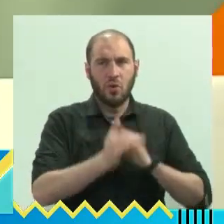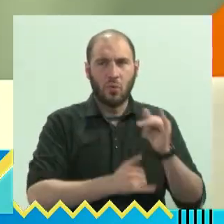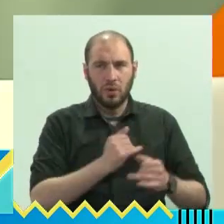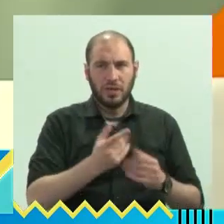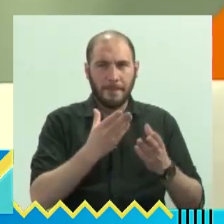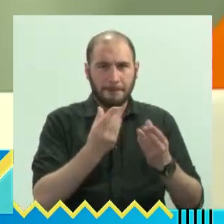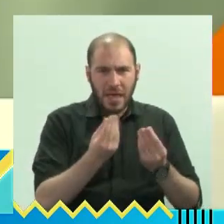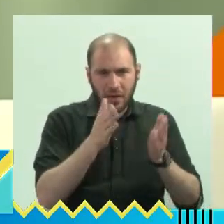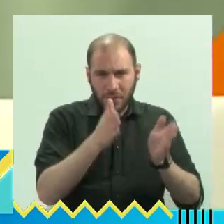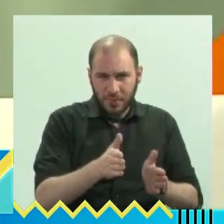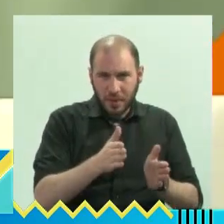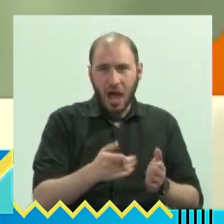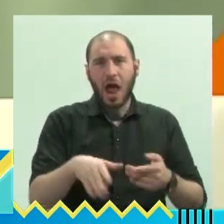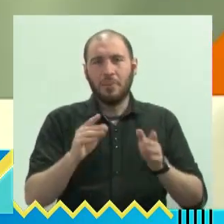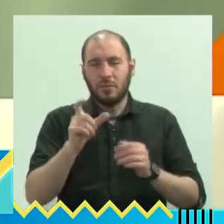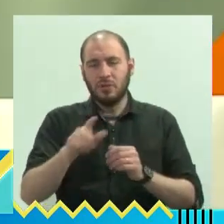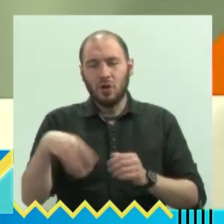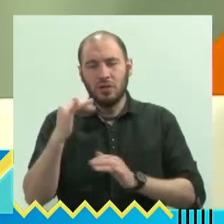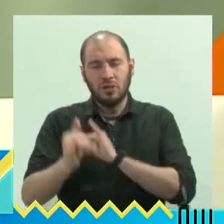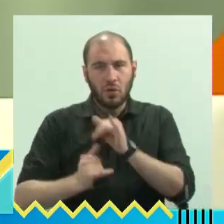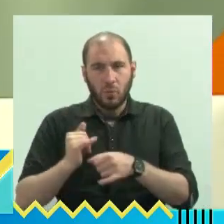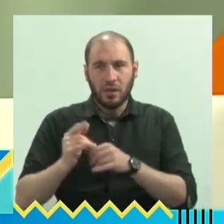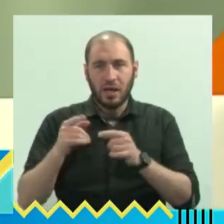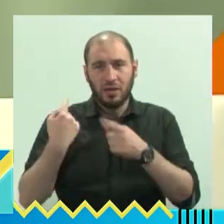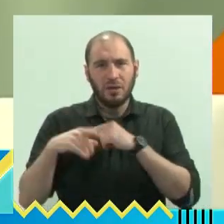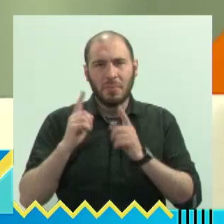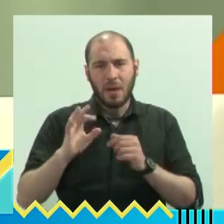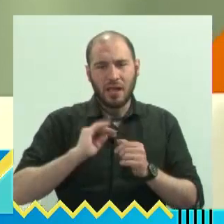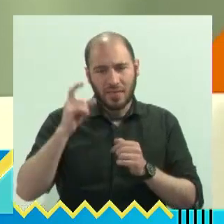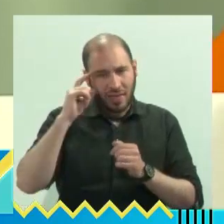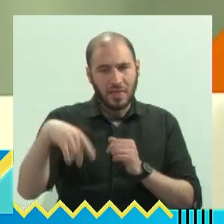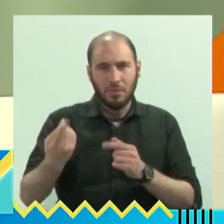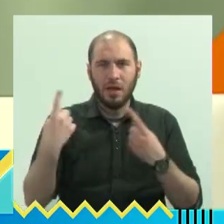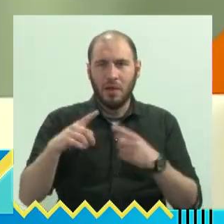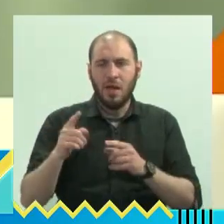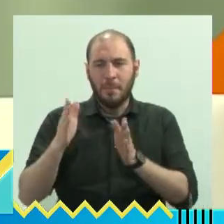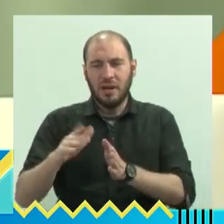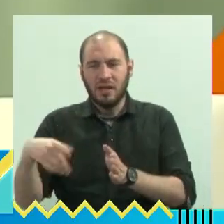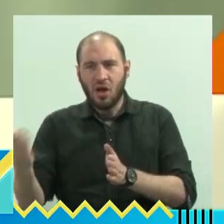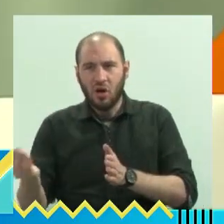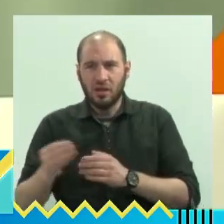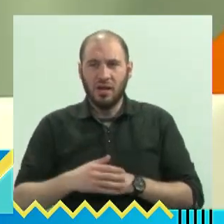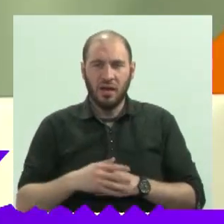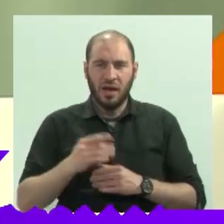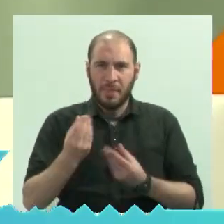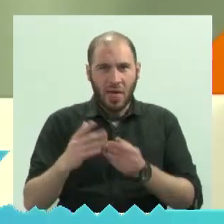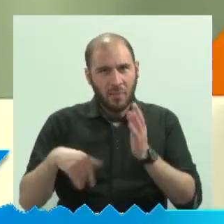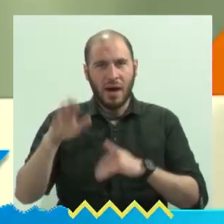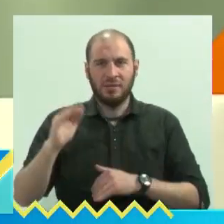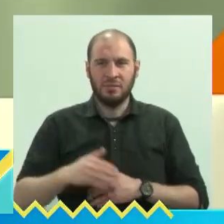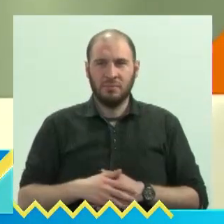miedo a esta parte y quizás que otro cuenta la misma historia 10 años después, pero con otra parte que nuevamente da más miedo que